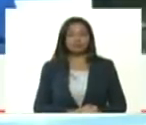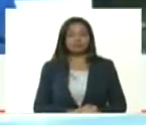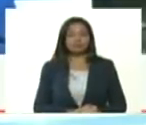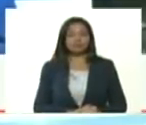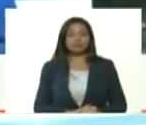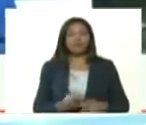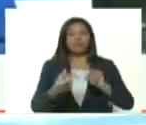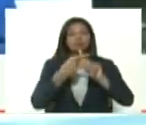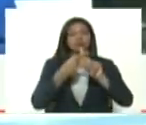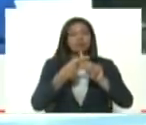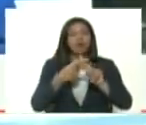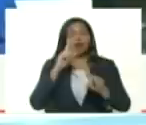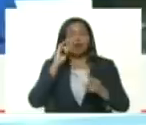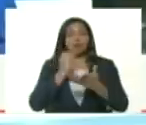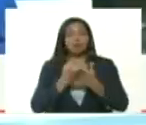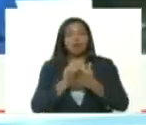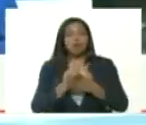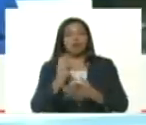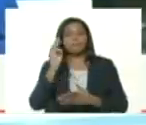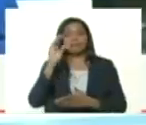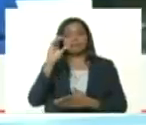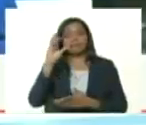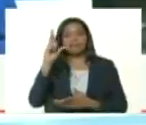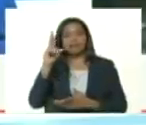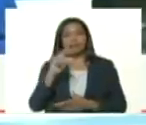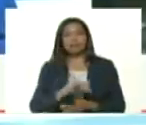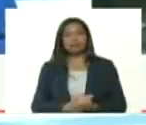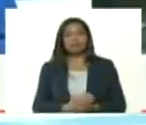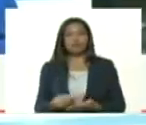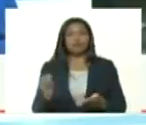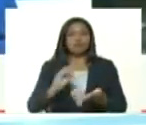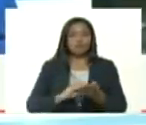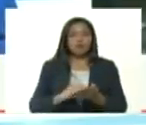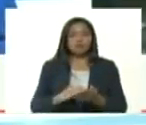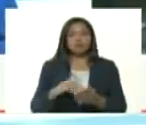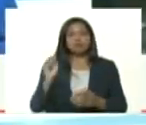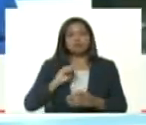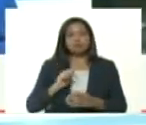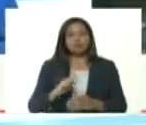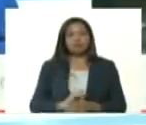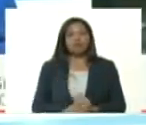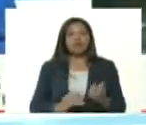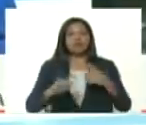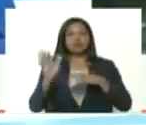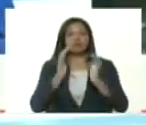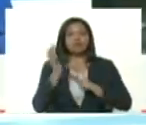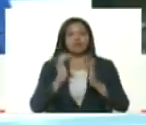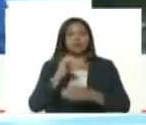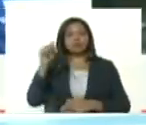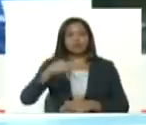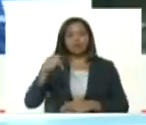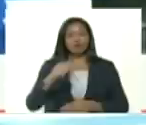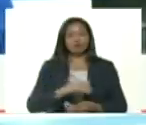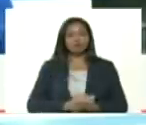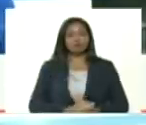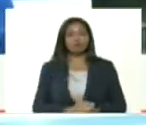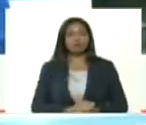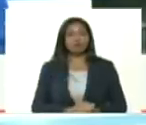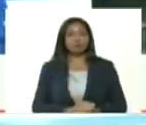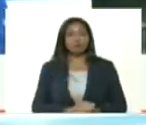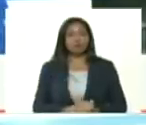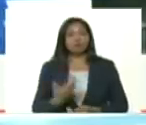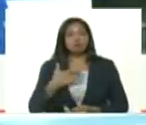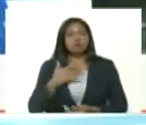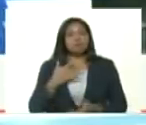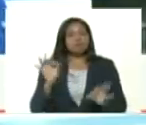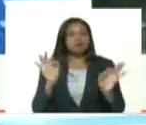dado positivo a la prueba molecular de reconfirmación del 15 de abril de hoy. Está